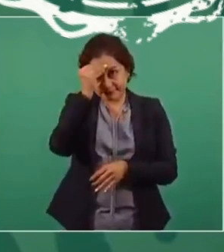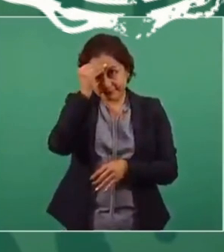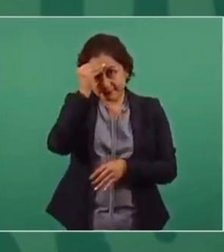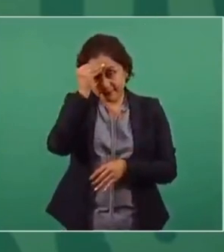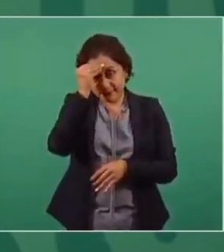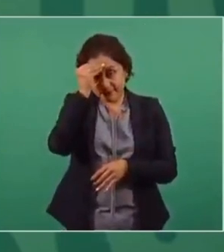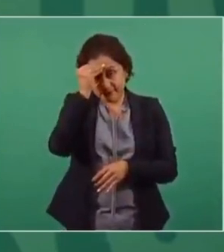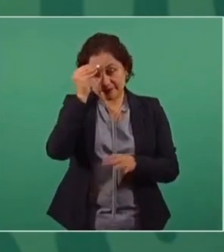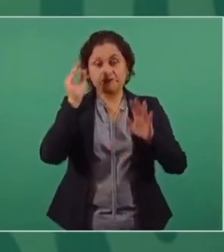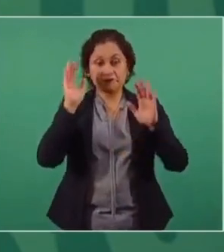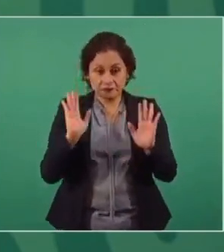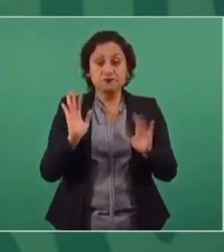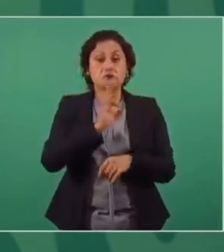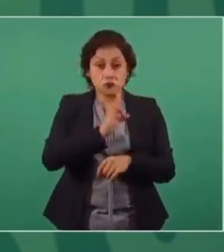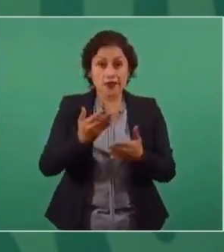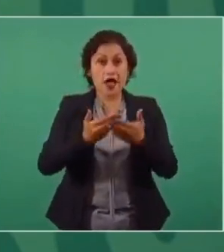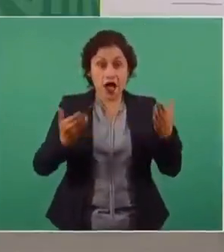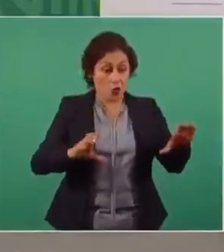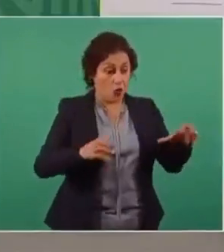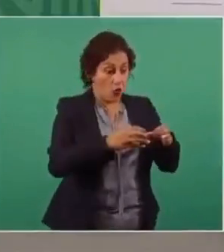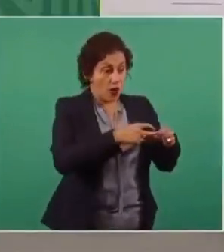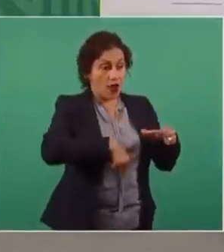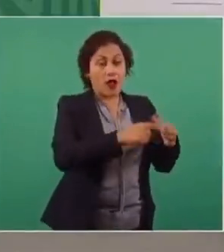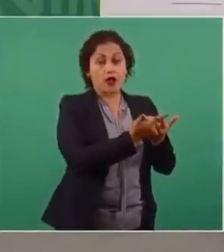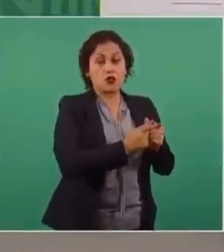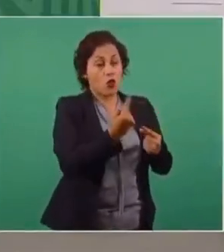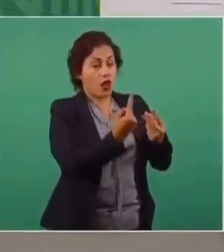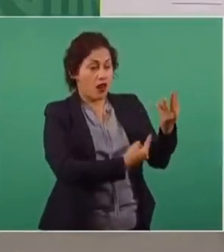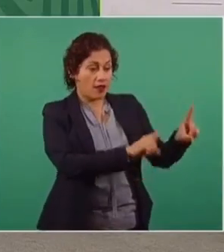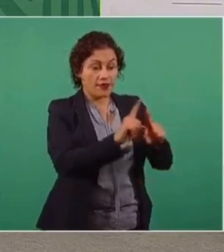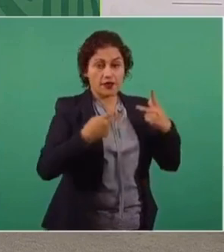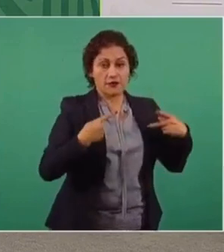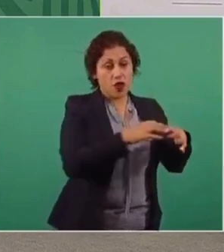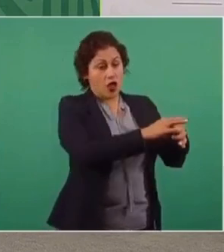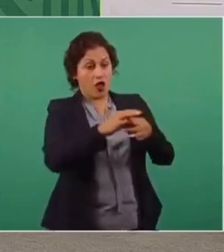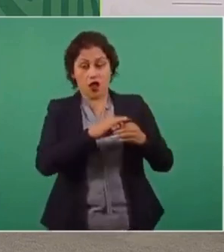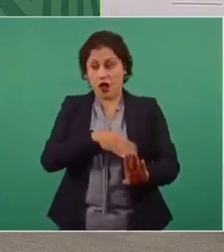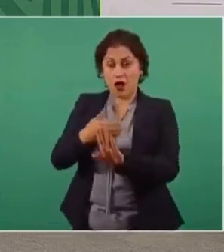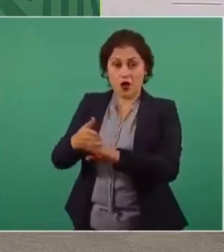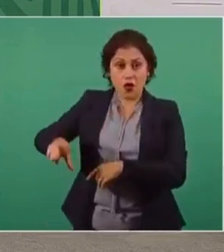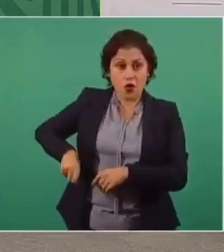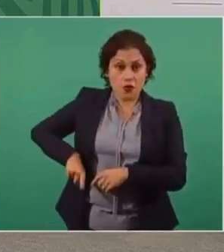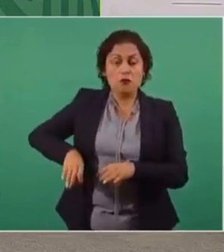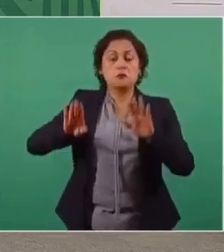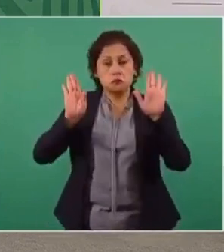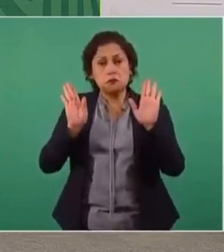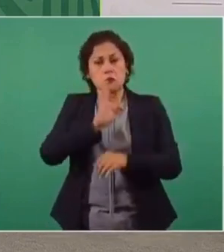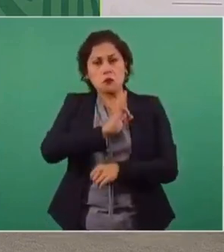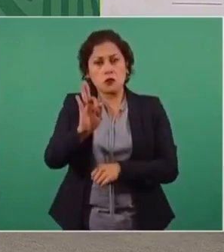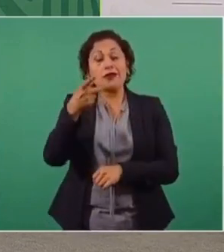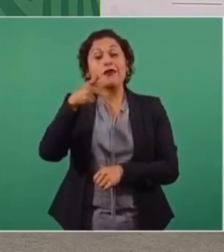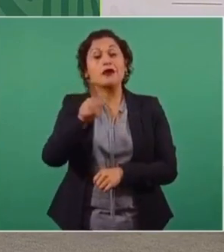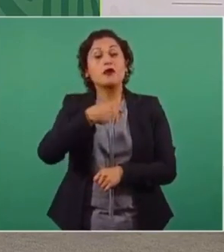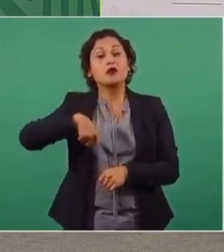Y puede repetirse la estrategia de que se unen todos, nada más que nosotros hemos procurado